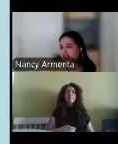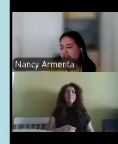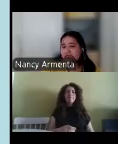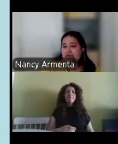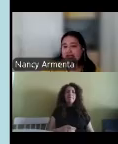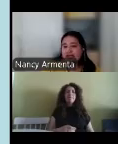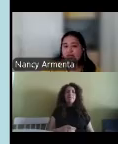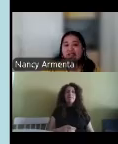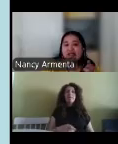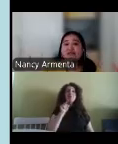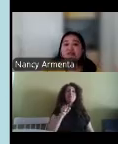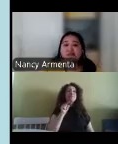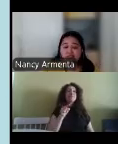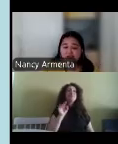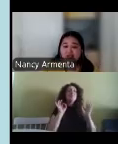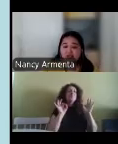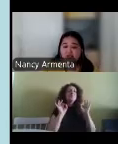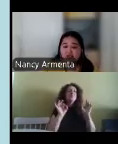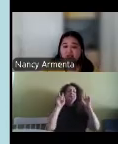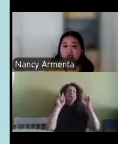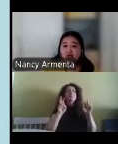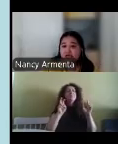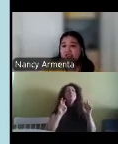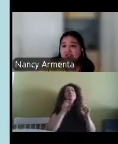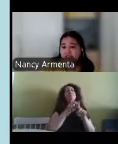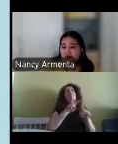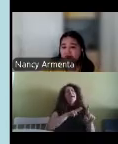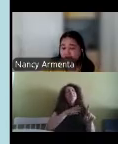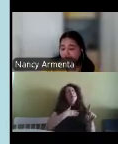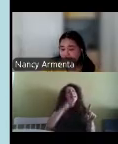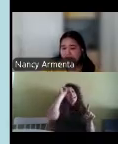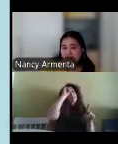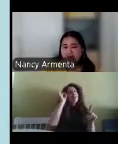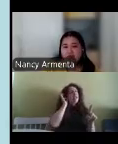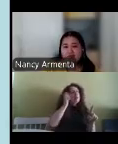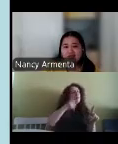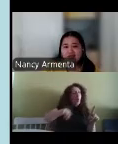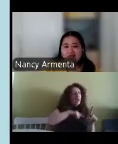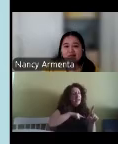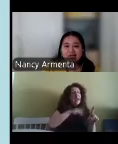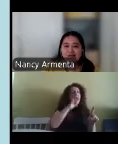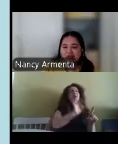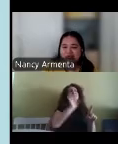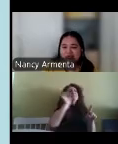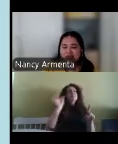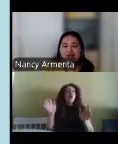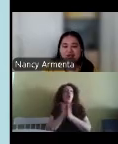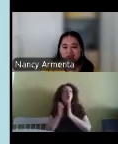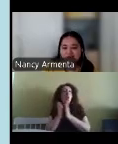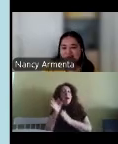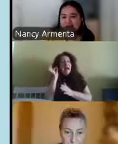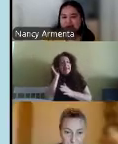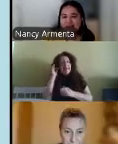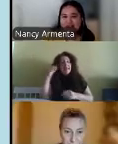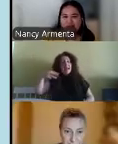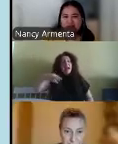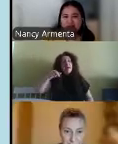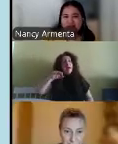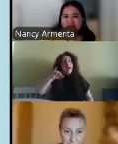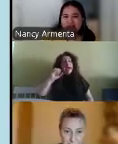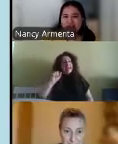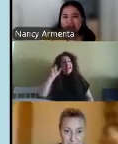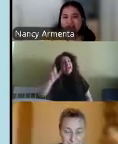Y esa sería la parte de la perspectiva de las propias mujeres y ahora dejaría a mi compañera María para que nos hable de la parte de